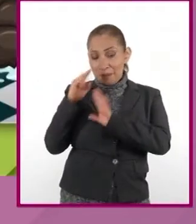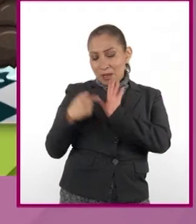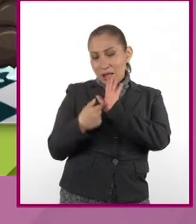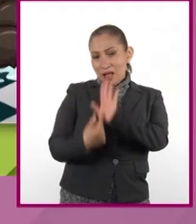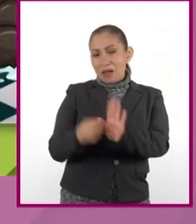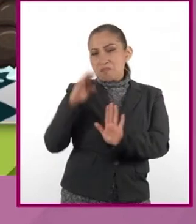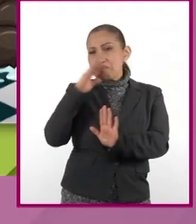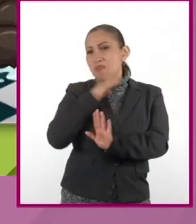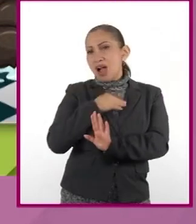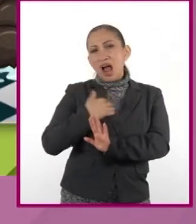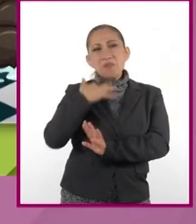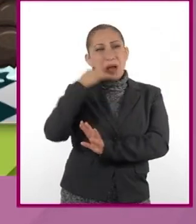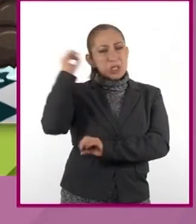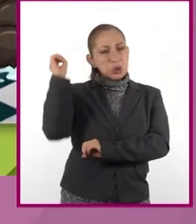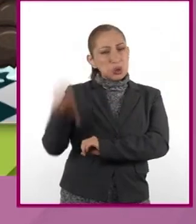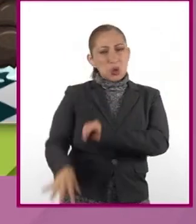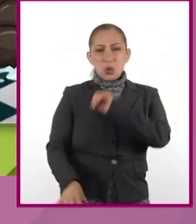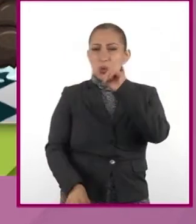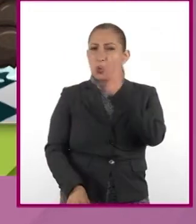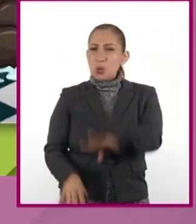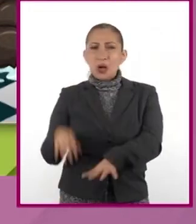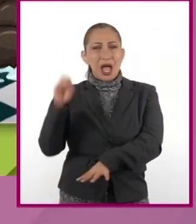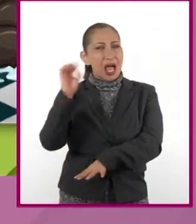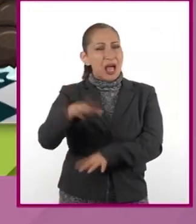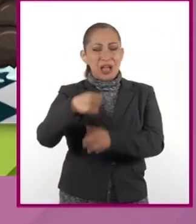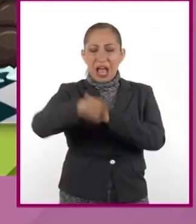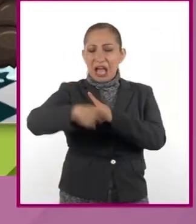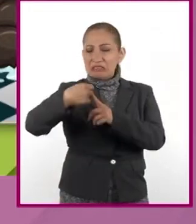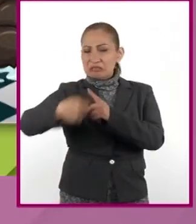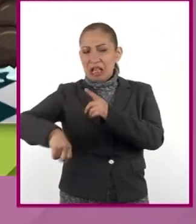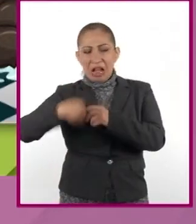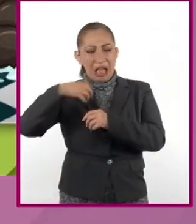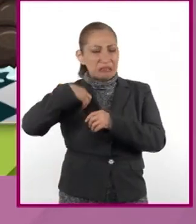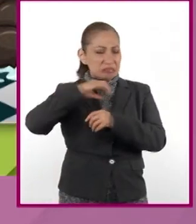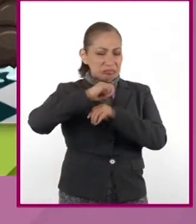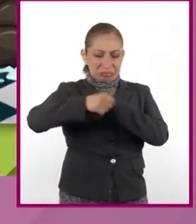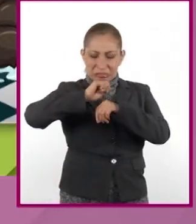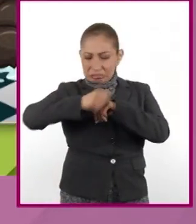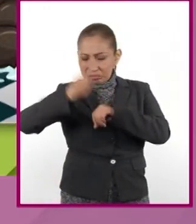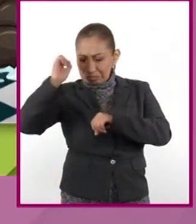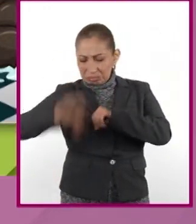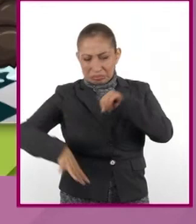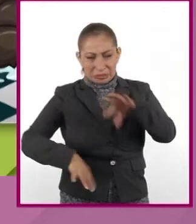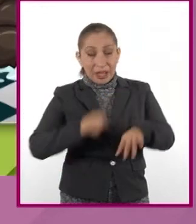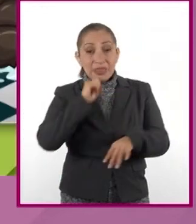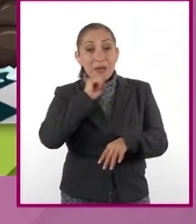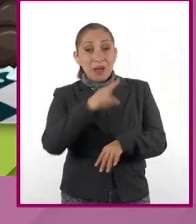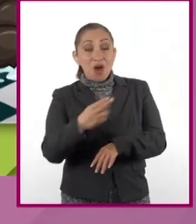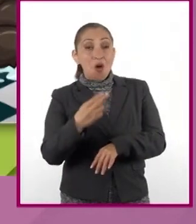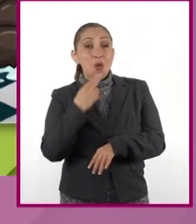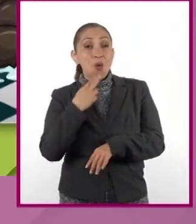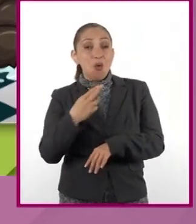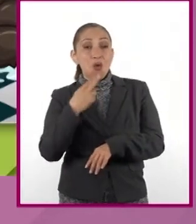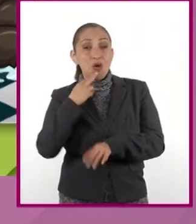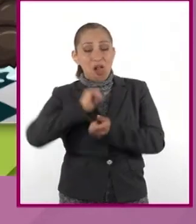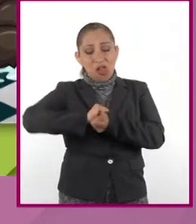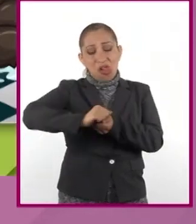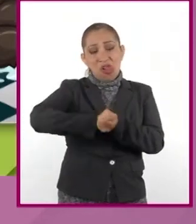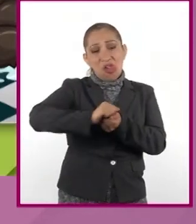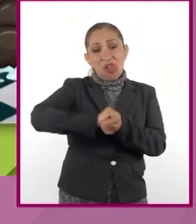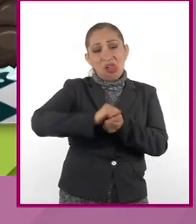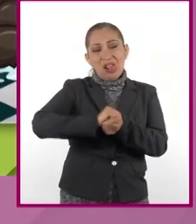un mal manejo de los desechos orgánicos e inorgánicos generados, así como el uso de detergente